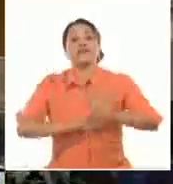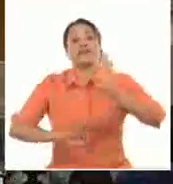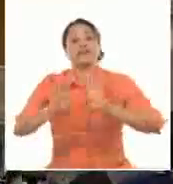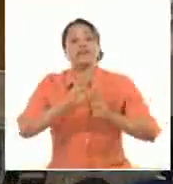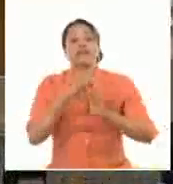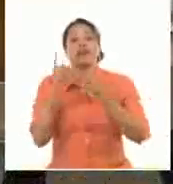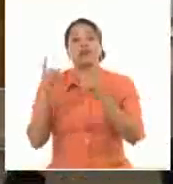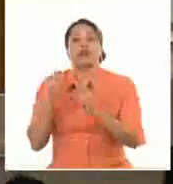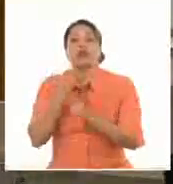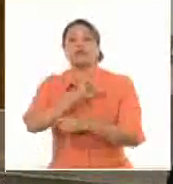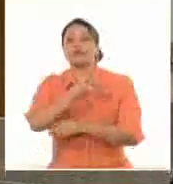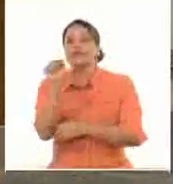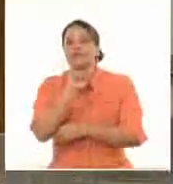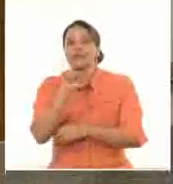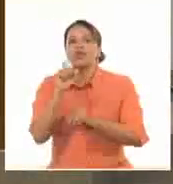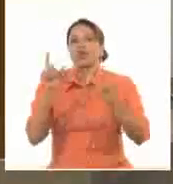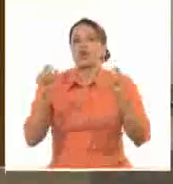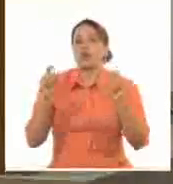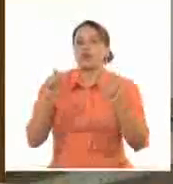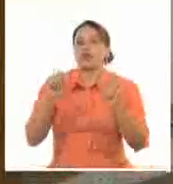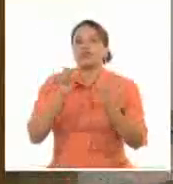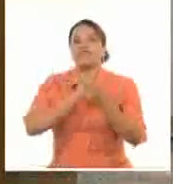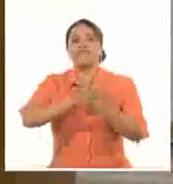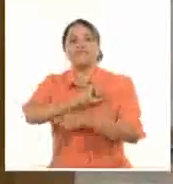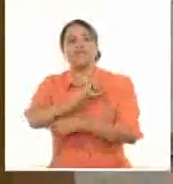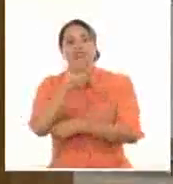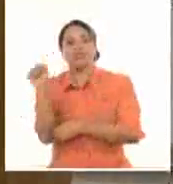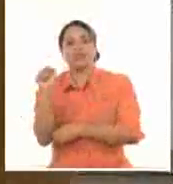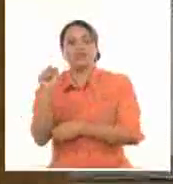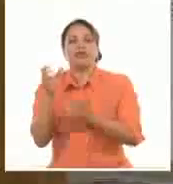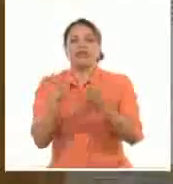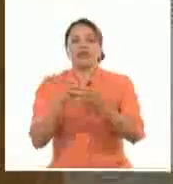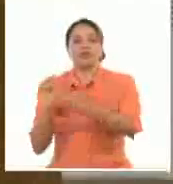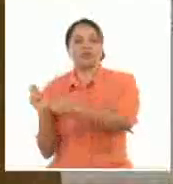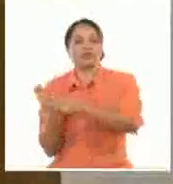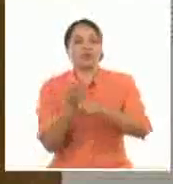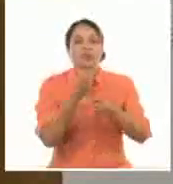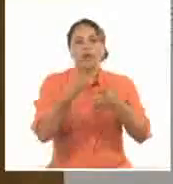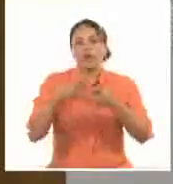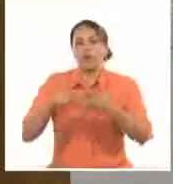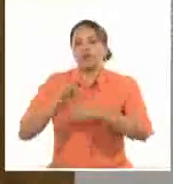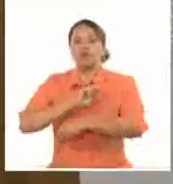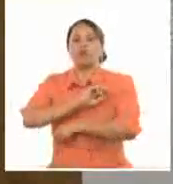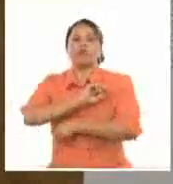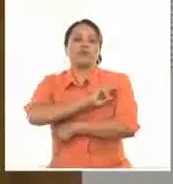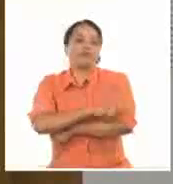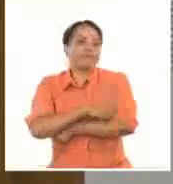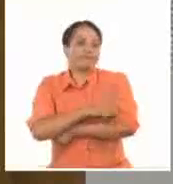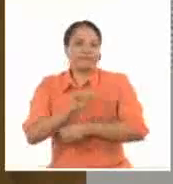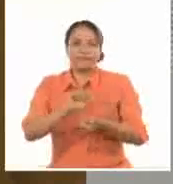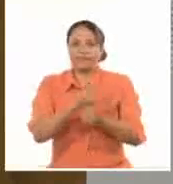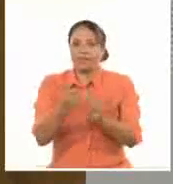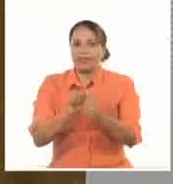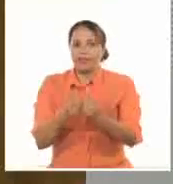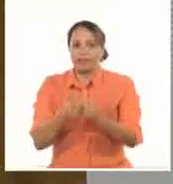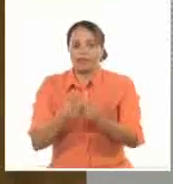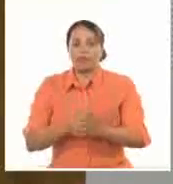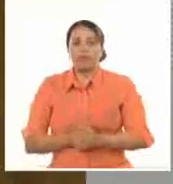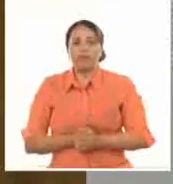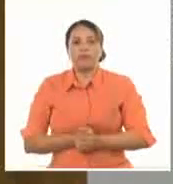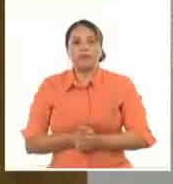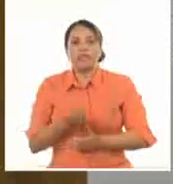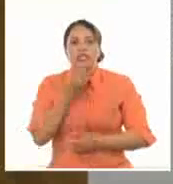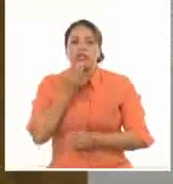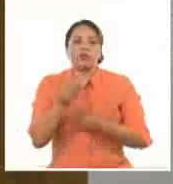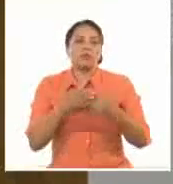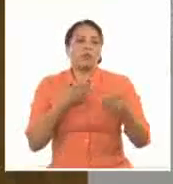y las victorias de los equipos cubanos de béisbol y de otros deportes, sin negarse el placer de seguir con pasión de fanáticos el